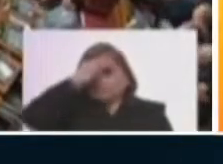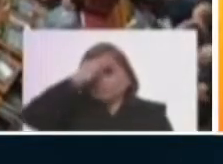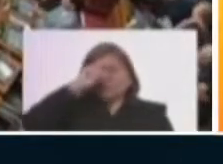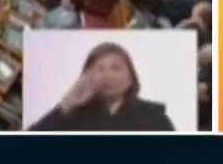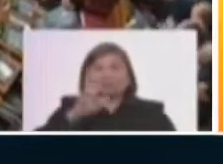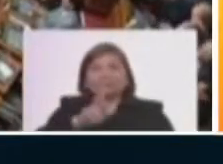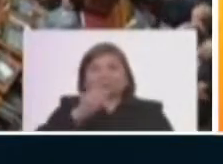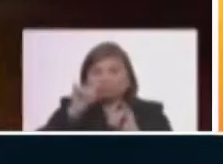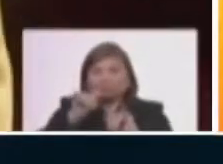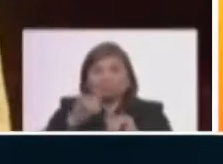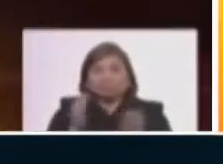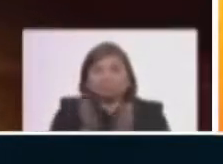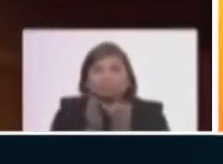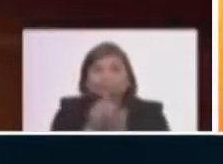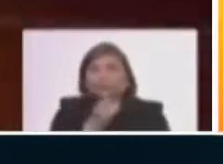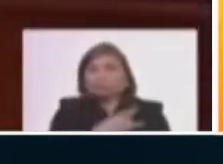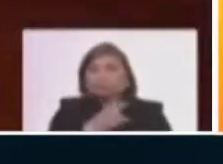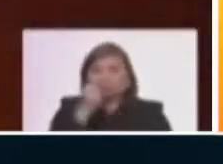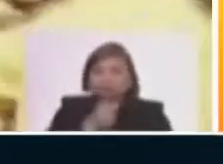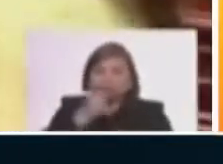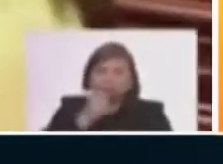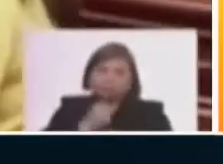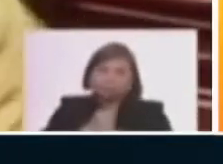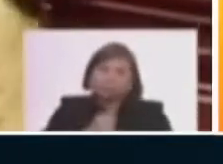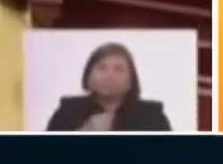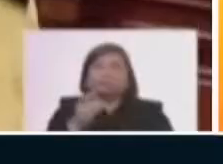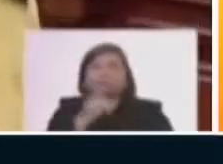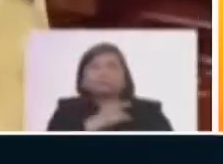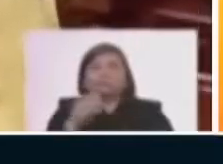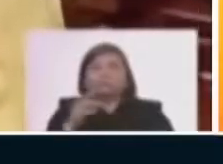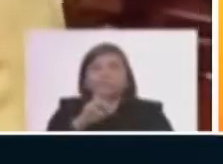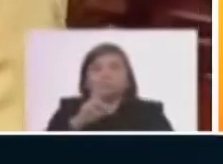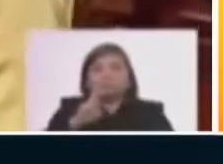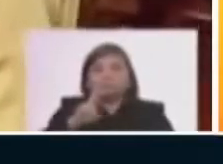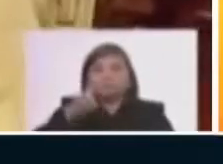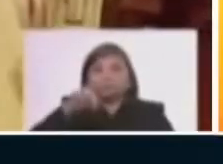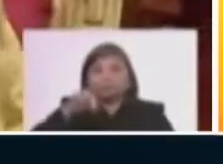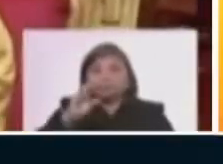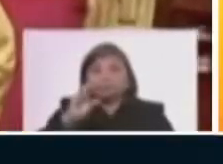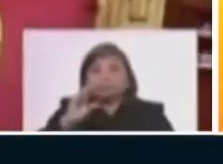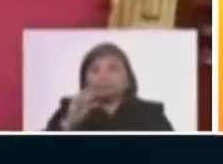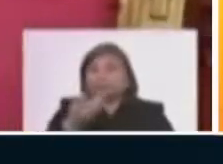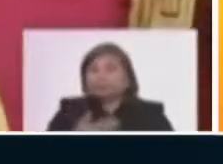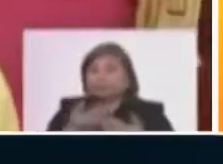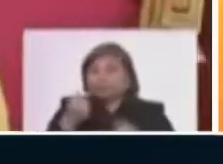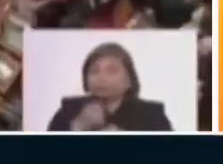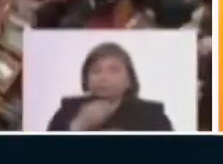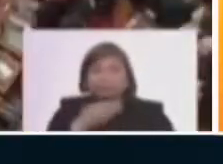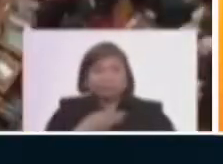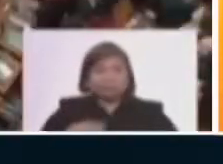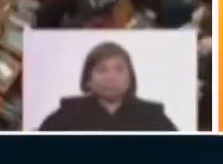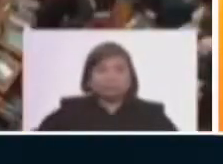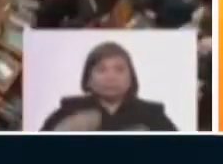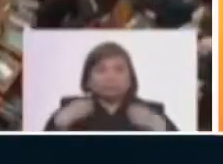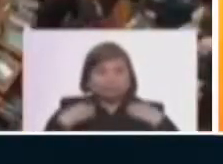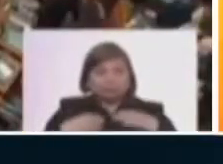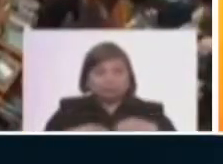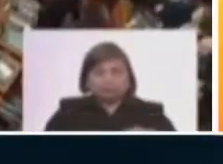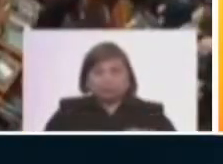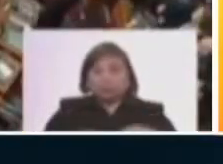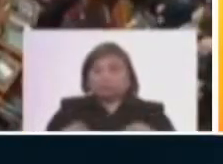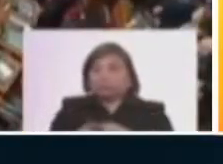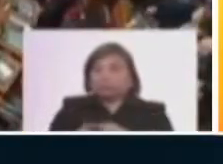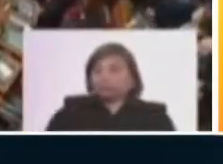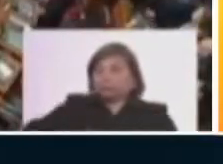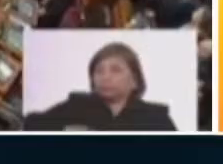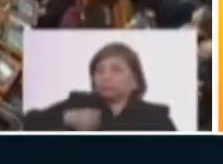que adicionalmente este tema de no adelantar elecciones va a ser un pretexto mayor para